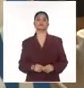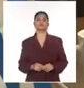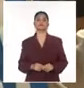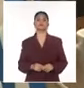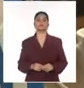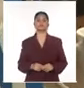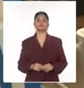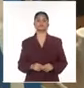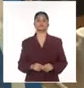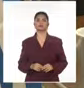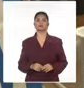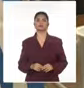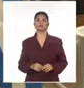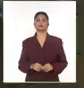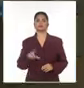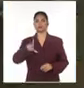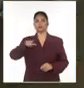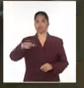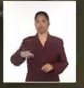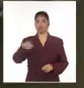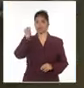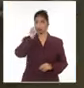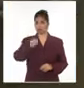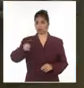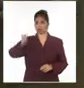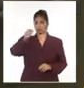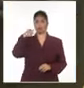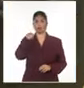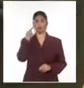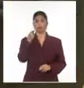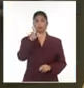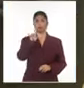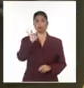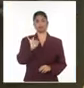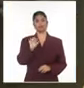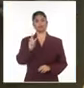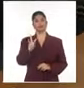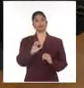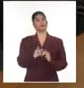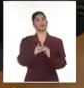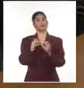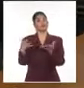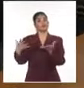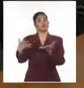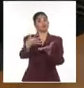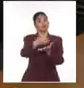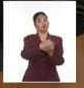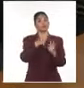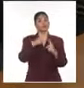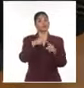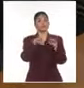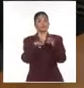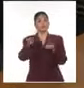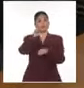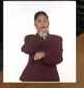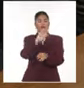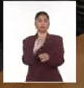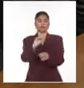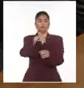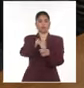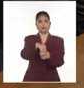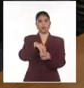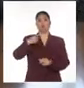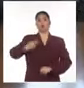del Sistema Judicial de 1973 estableció que todos los tribunales tienen que ser integrados por